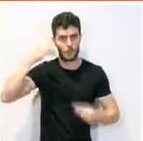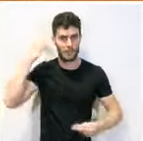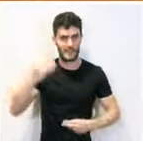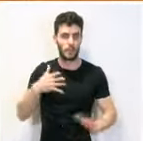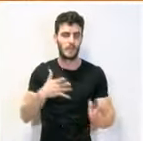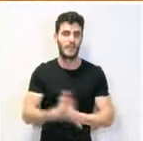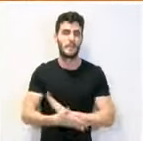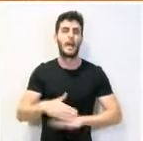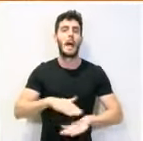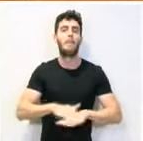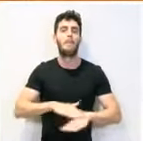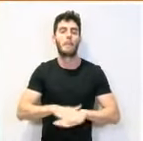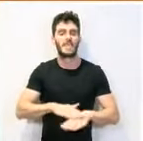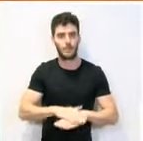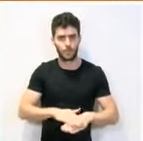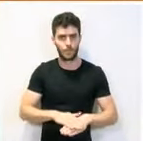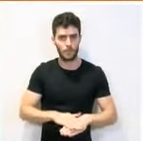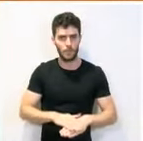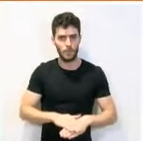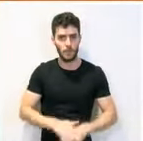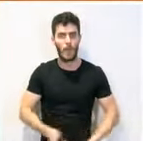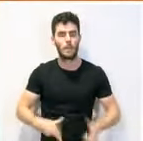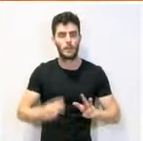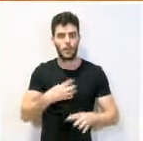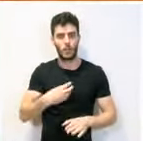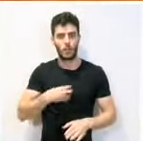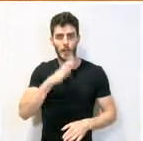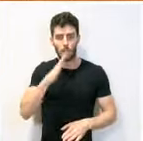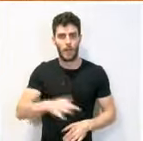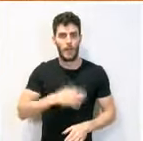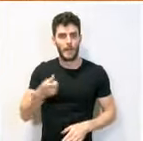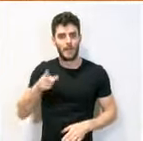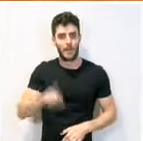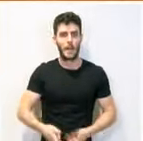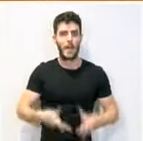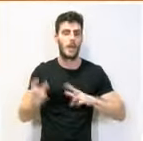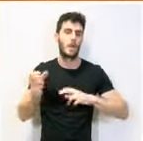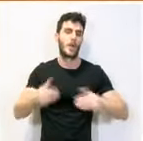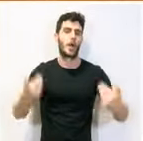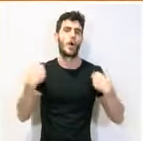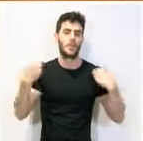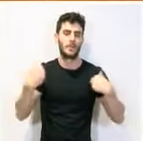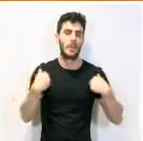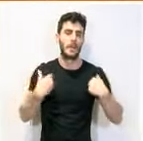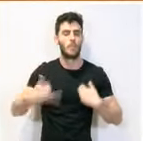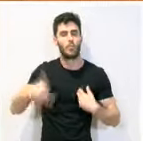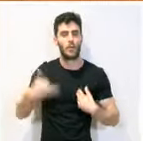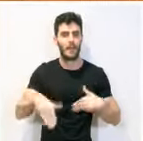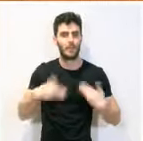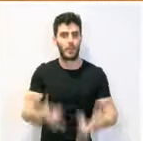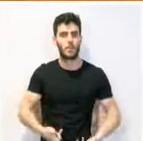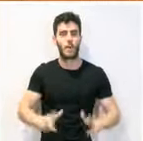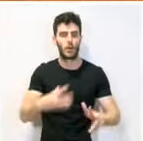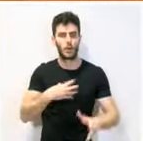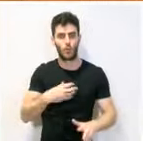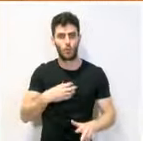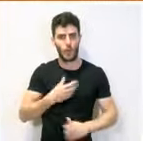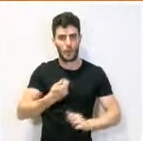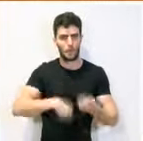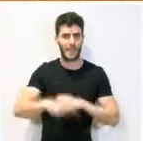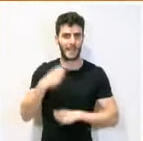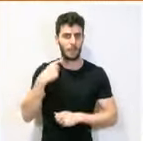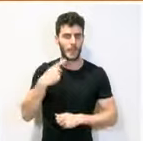eje fundamental, no puede permitirse, porque además vulnera la ley de libre competencia, no puede permitirse que se sigan produciendo las ventas